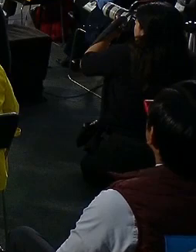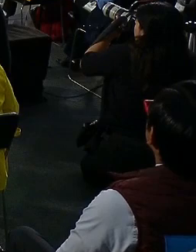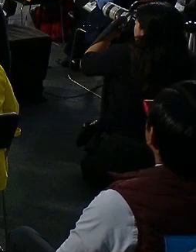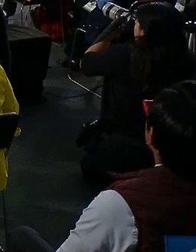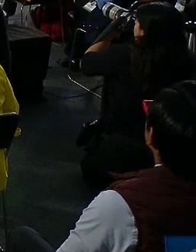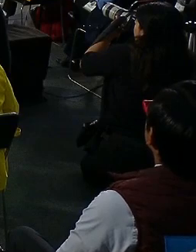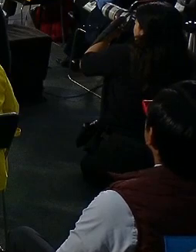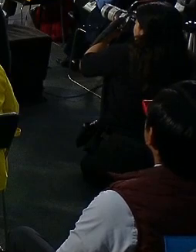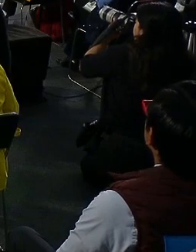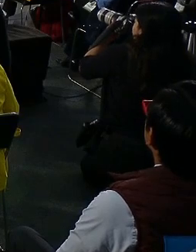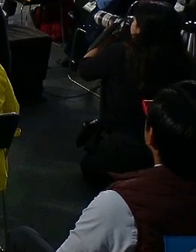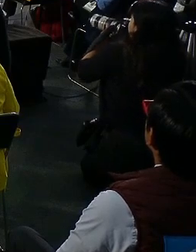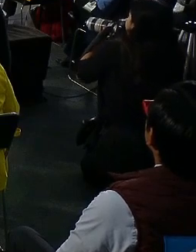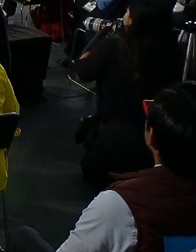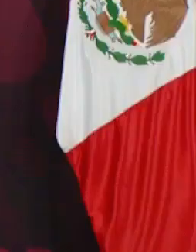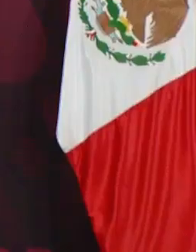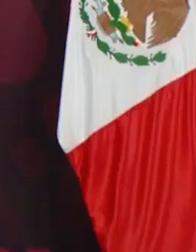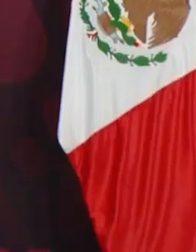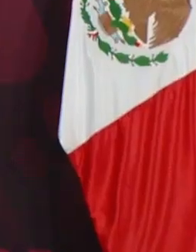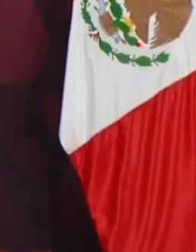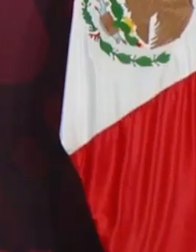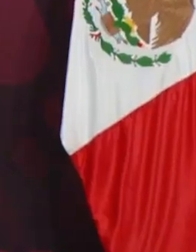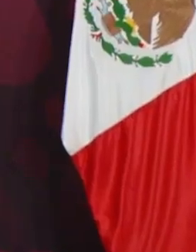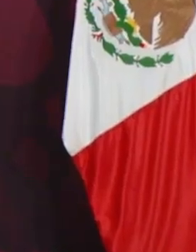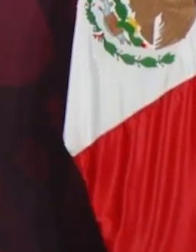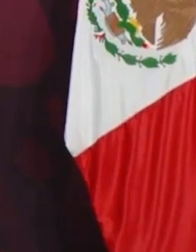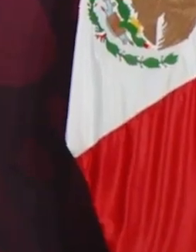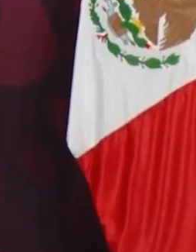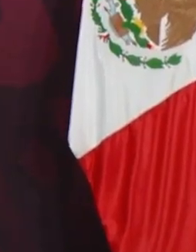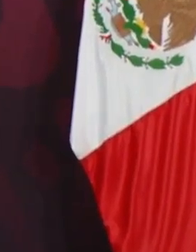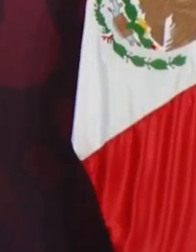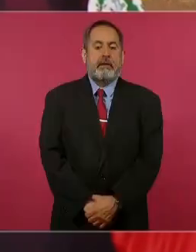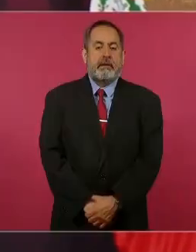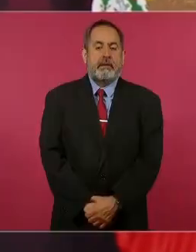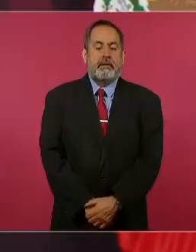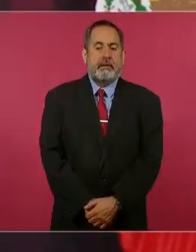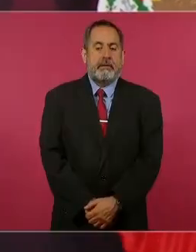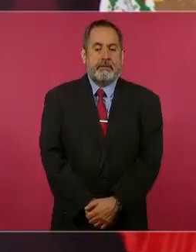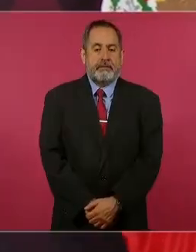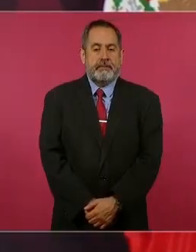mucho territorio. Un día voy a informar sobre eso.